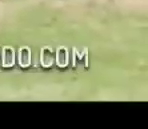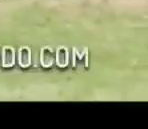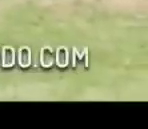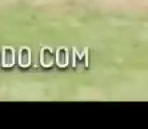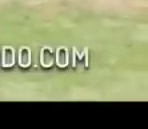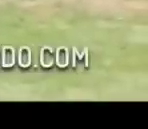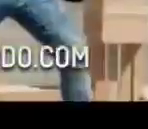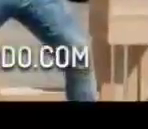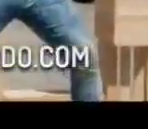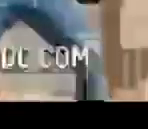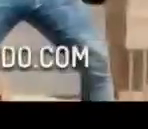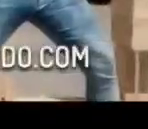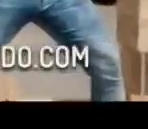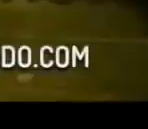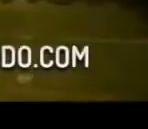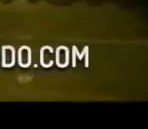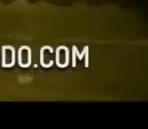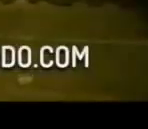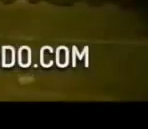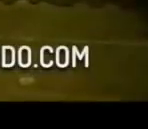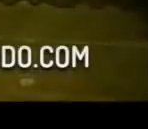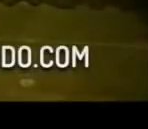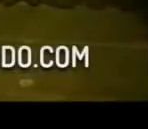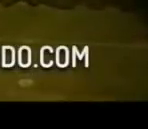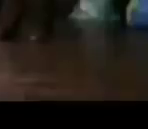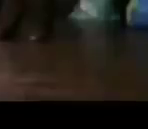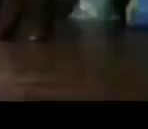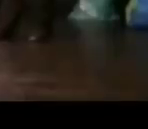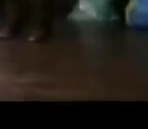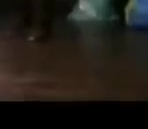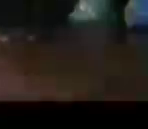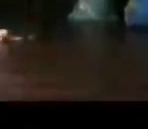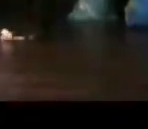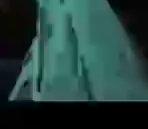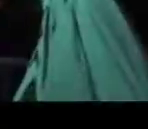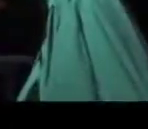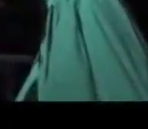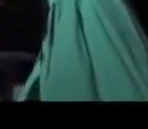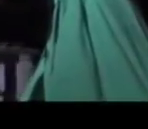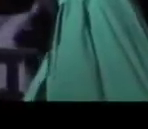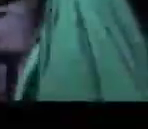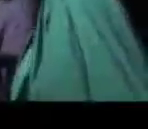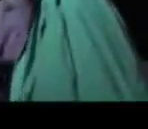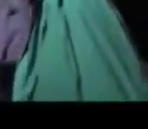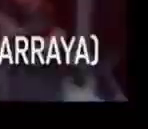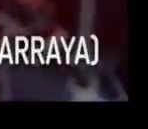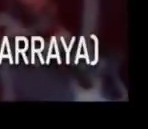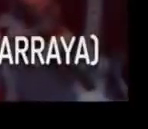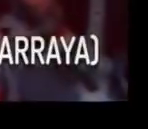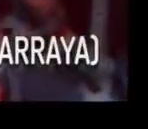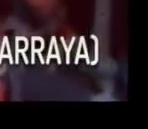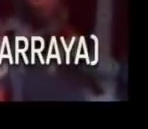Información en Facebook e Instagram, escenariosdelmundo.com. 9 países en escena.